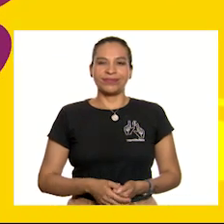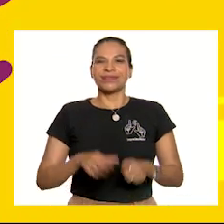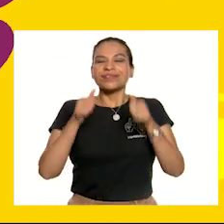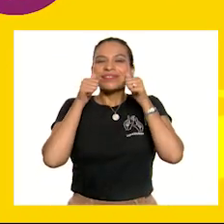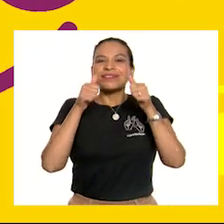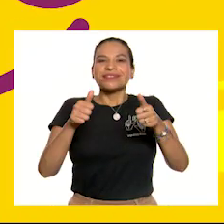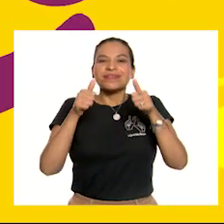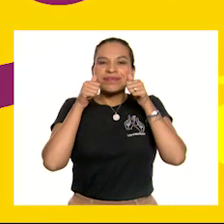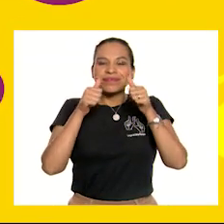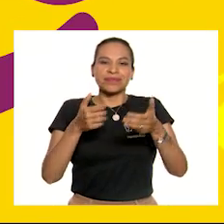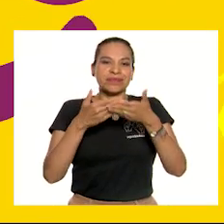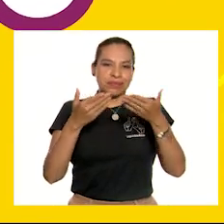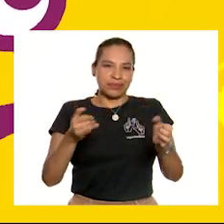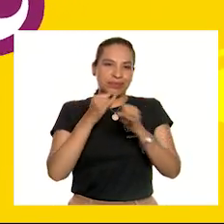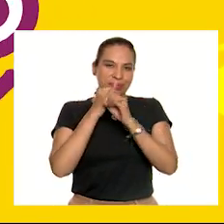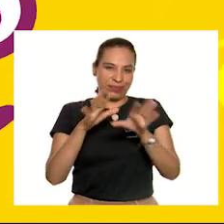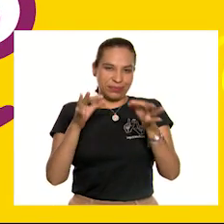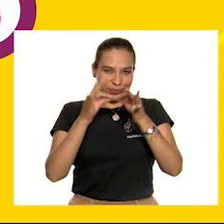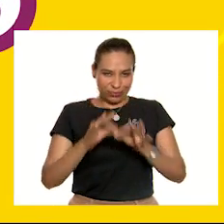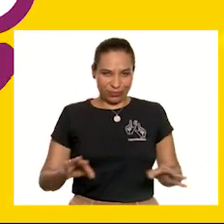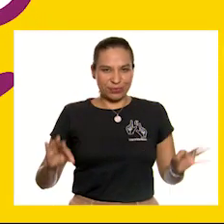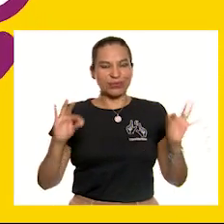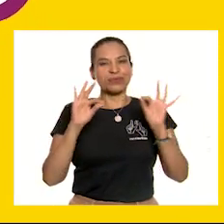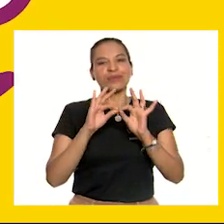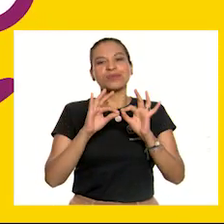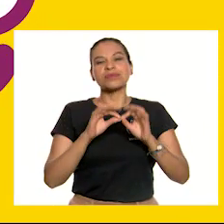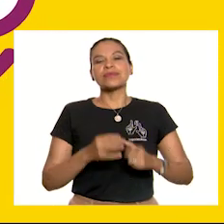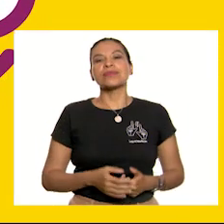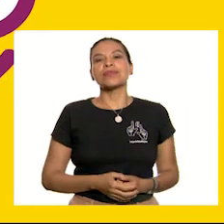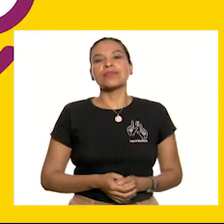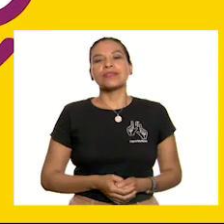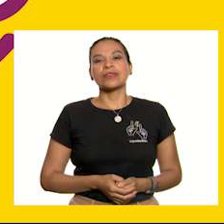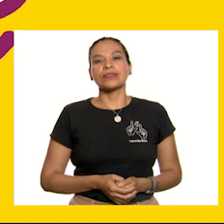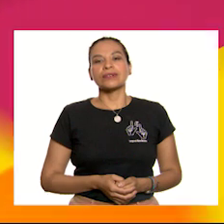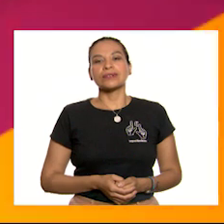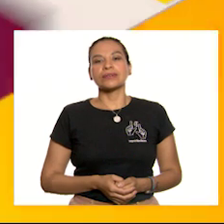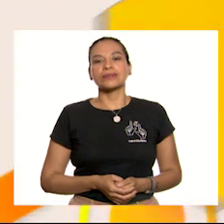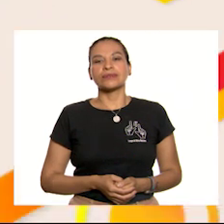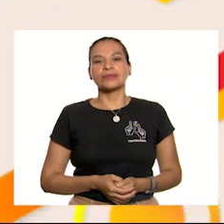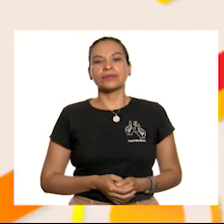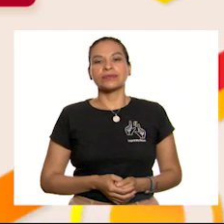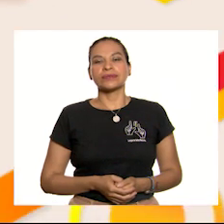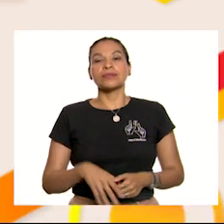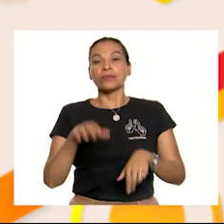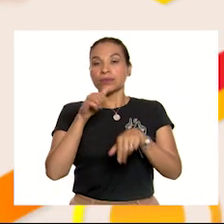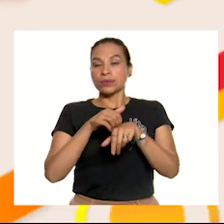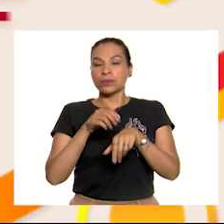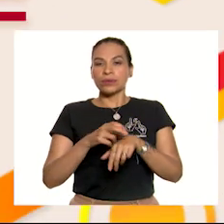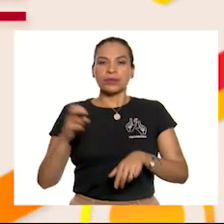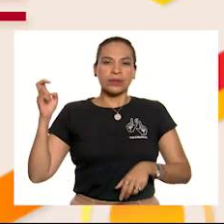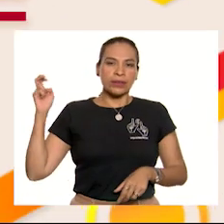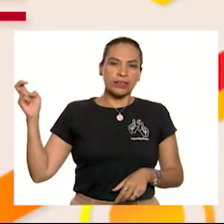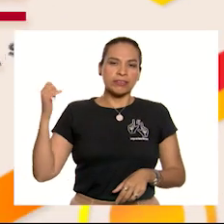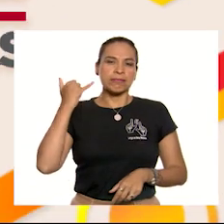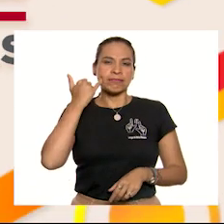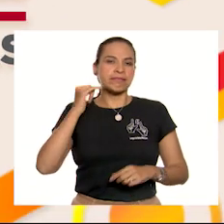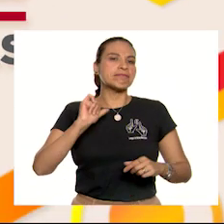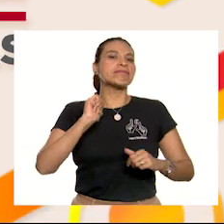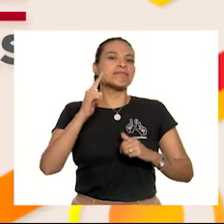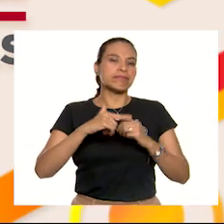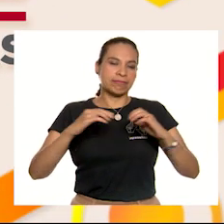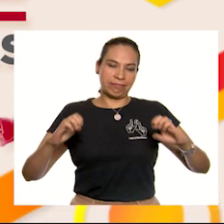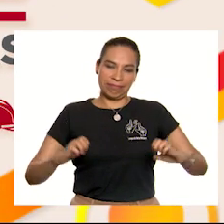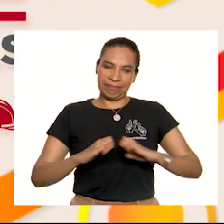¡Atención! ¡Atención! A continuación, información importante. A este número puedes llamar cuando tú